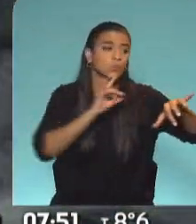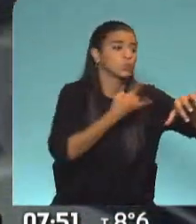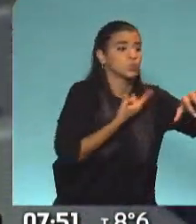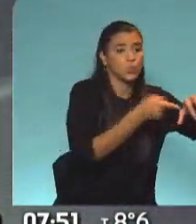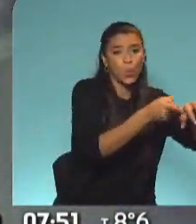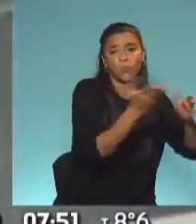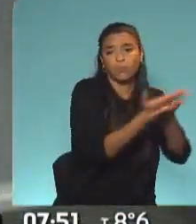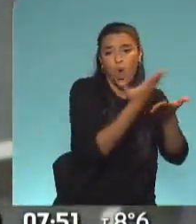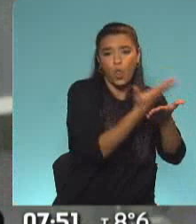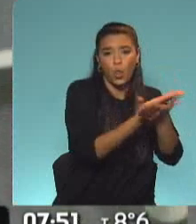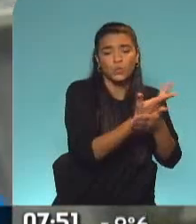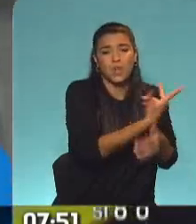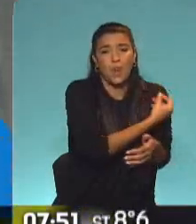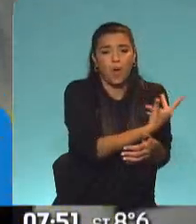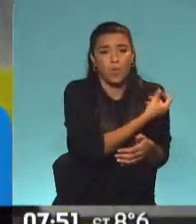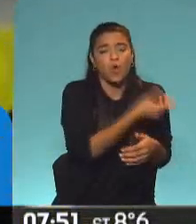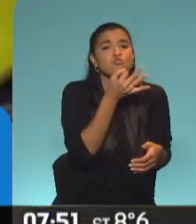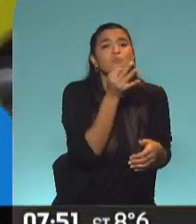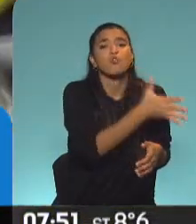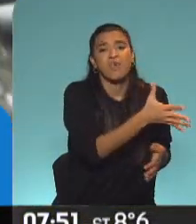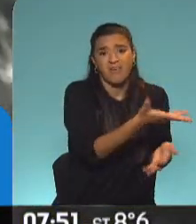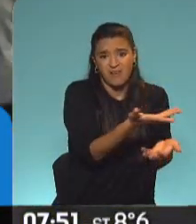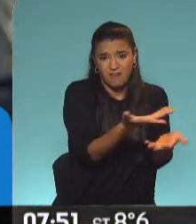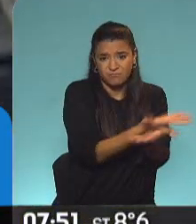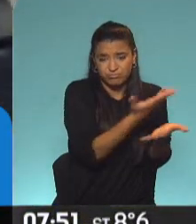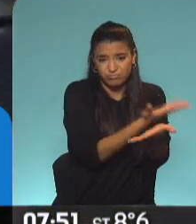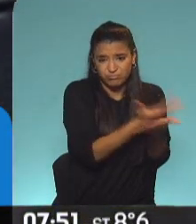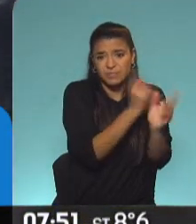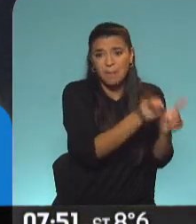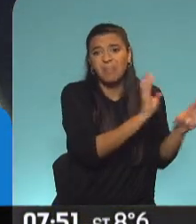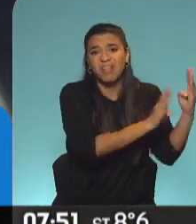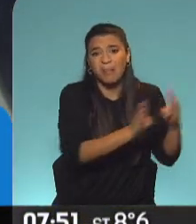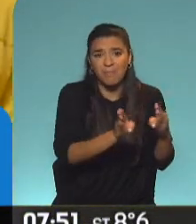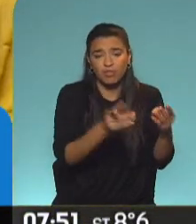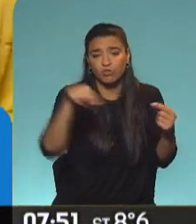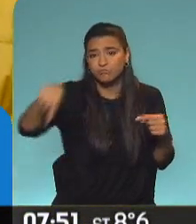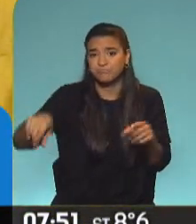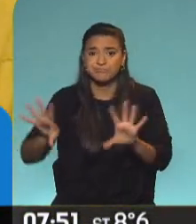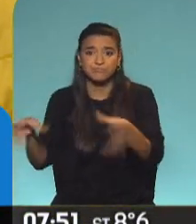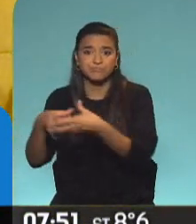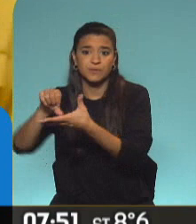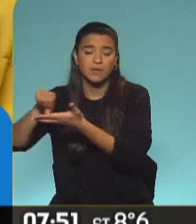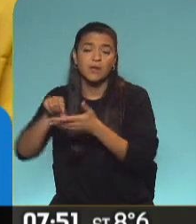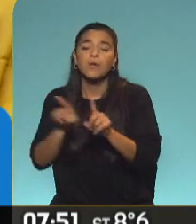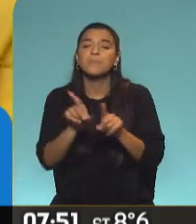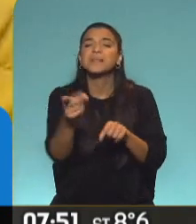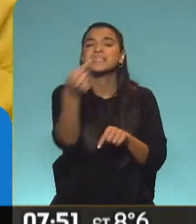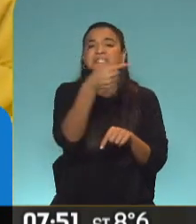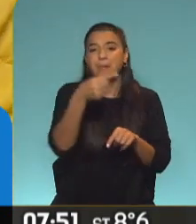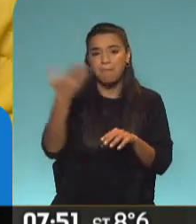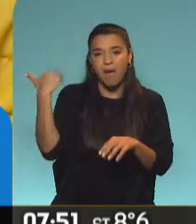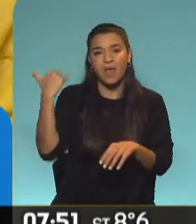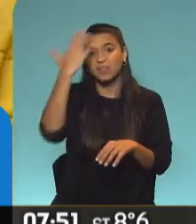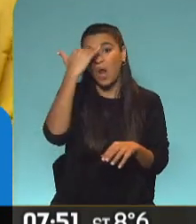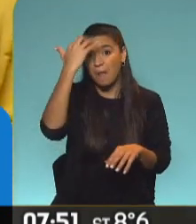autofinanciarse. Ellos pueden tener todas las dosis que quieran de las vacunas y también de los tratamientos. Estamos viendo lo que hizo hace un par de semanas Donald